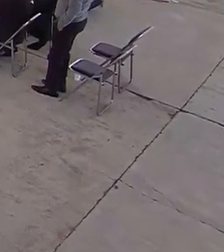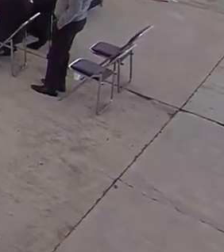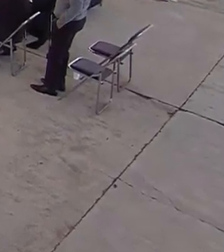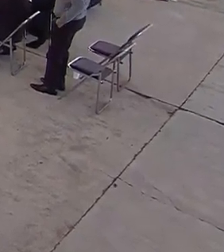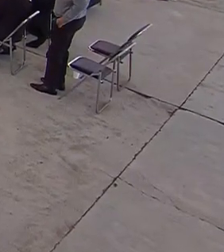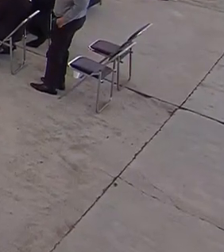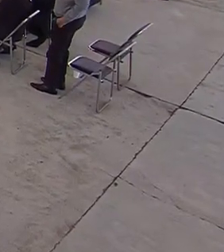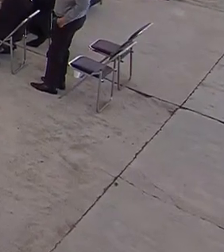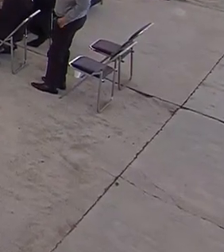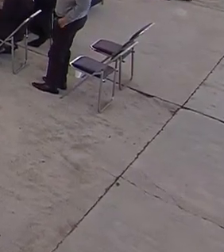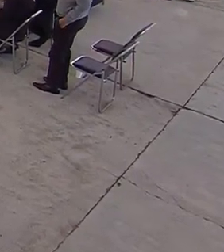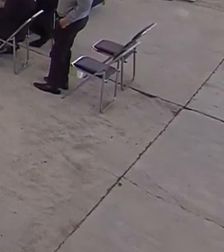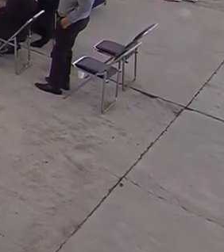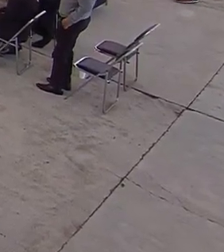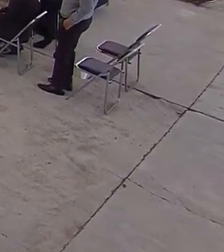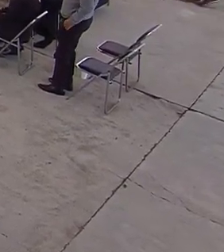nos vemos Gracias.